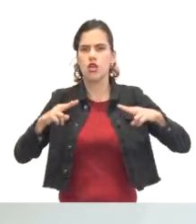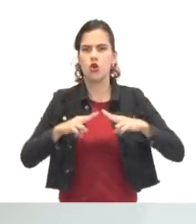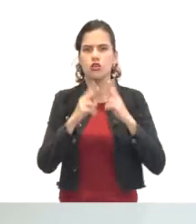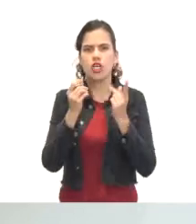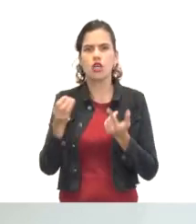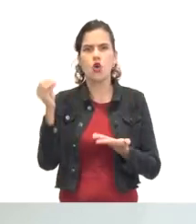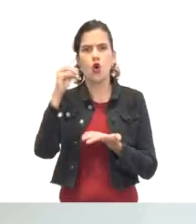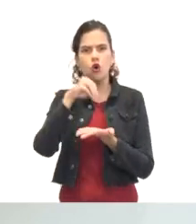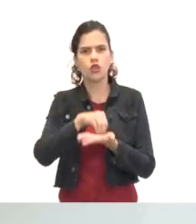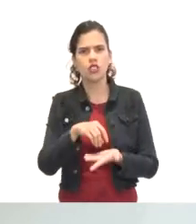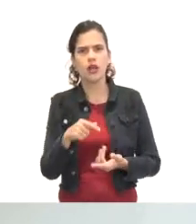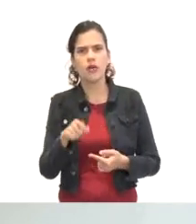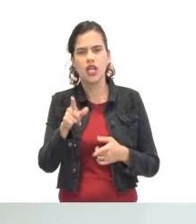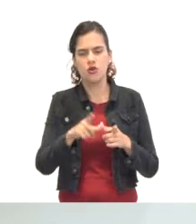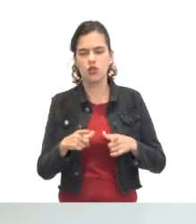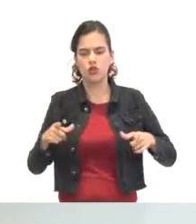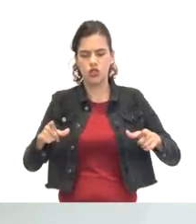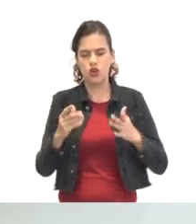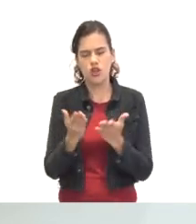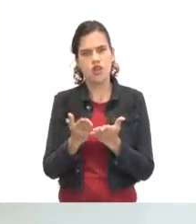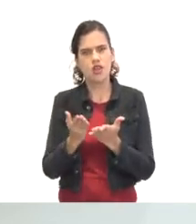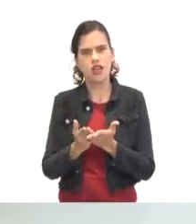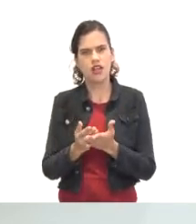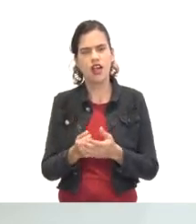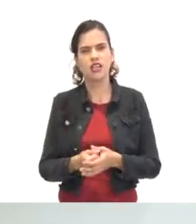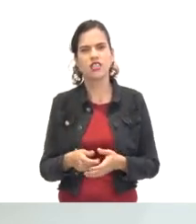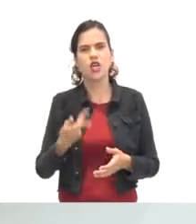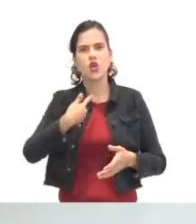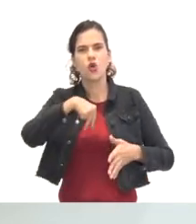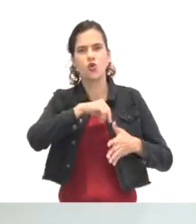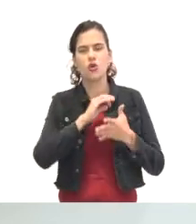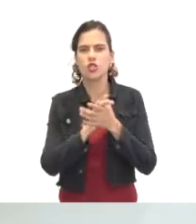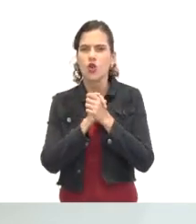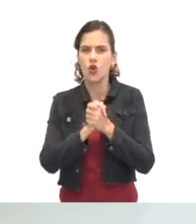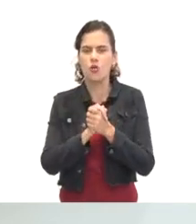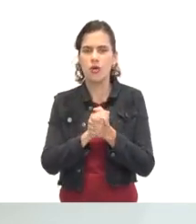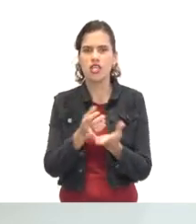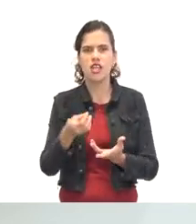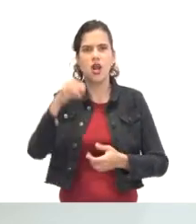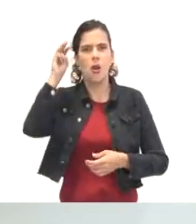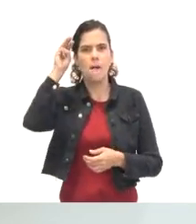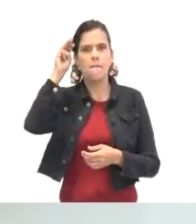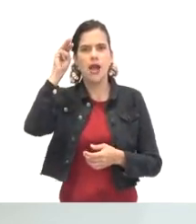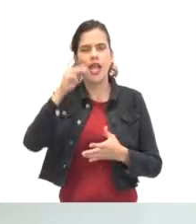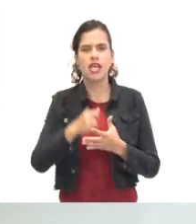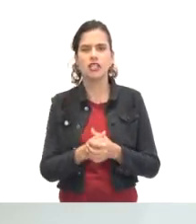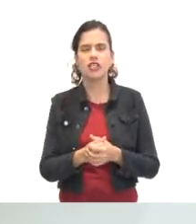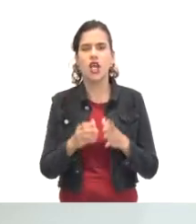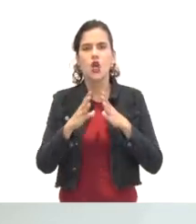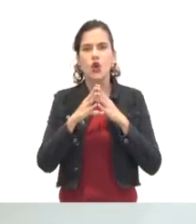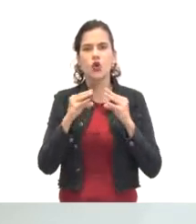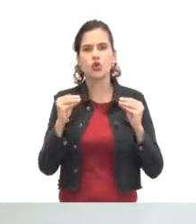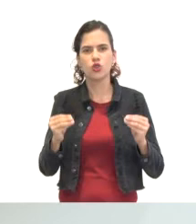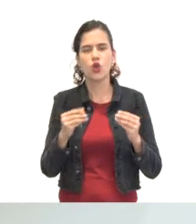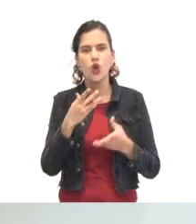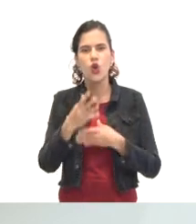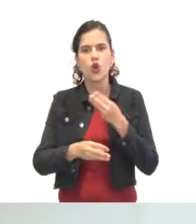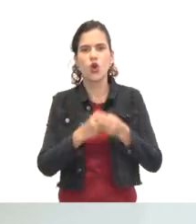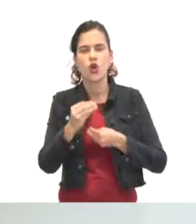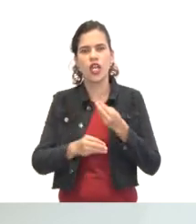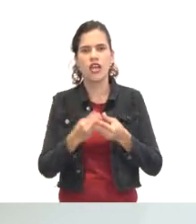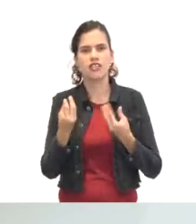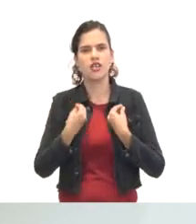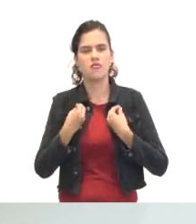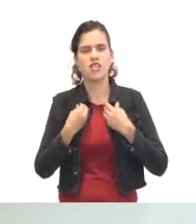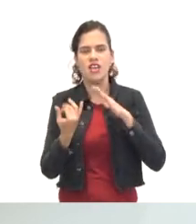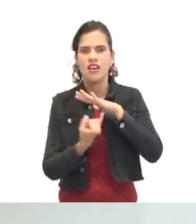reencontrarnos nuevamente en nuestros salones de clase con nuestros compañeros, con nuestras maestras, con todos los que hacen vida en